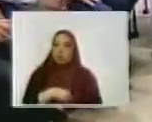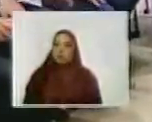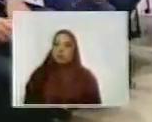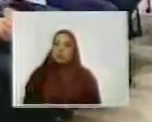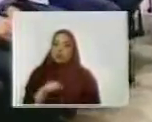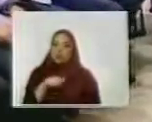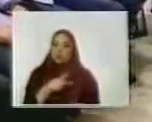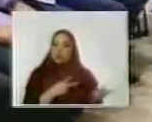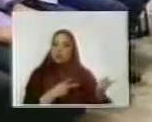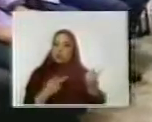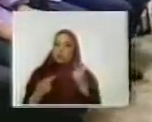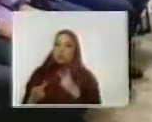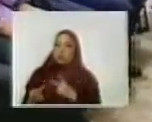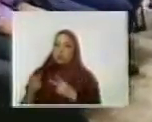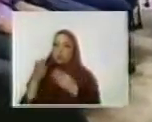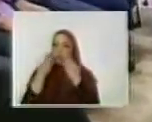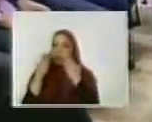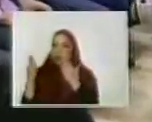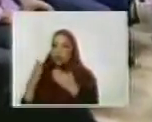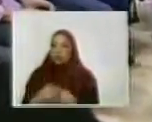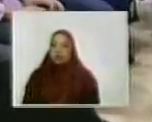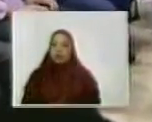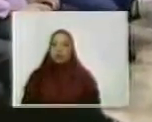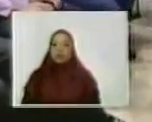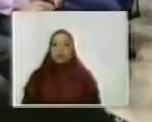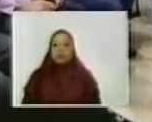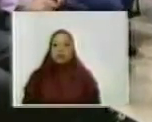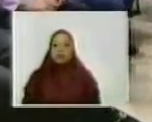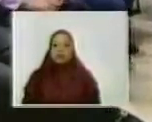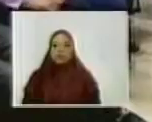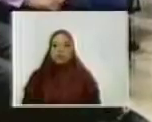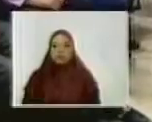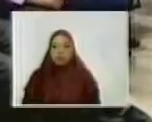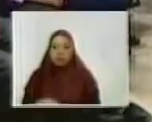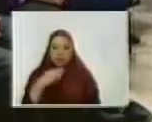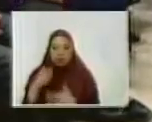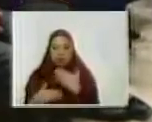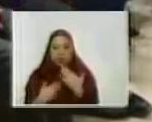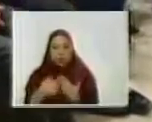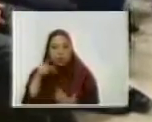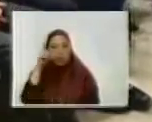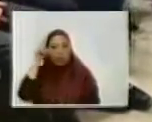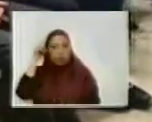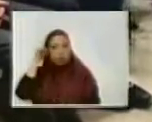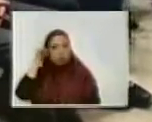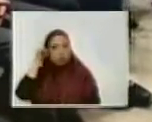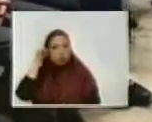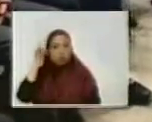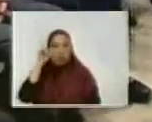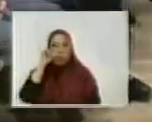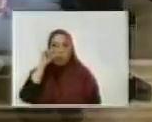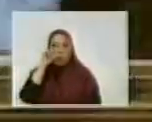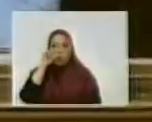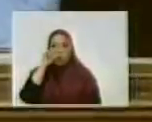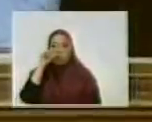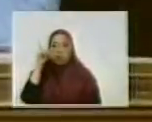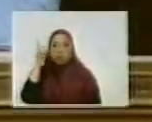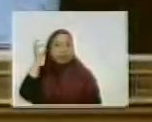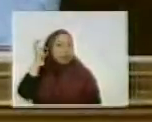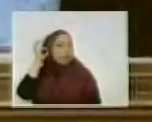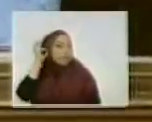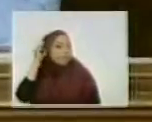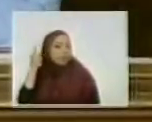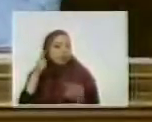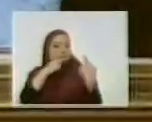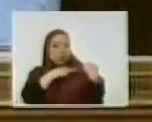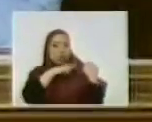aquí, nosotros lo invitamos, y está Alfredo Ruiz Está la señora Carola Álvarez,